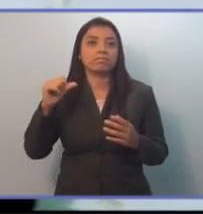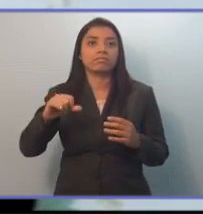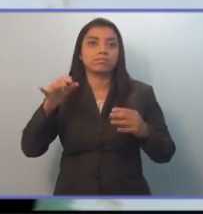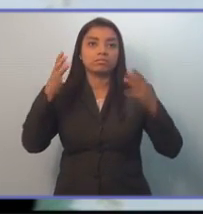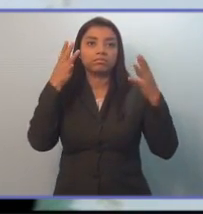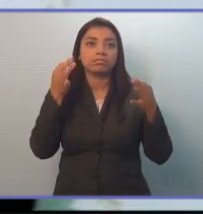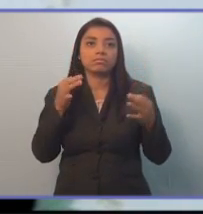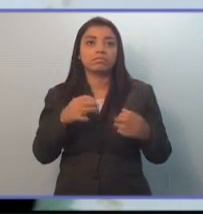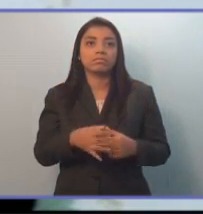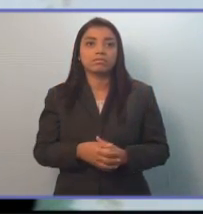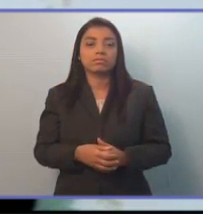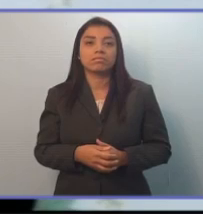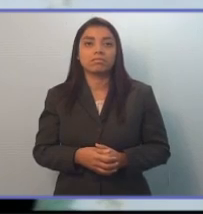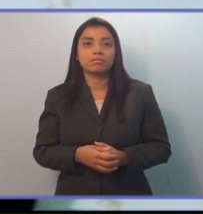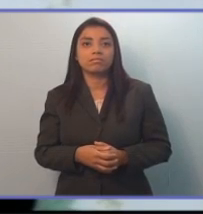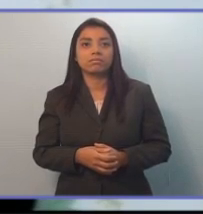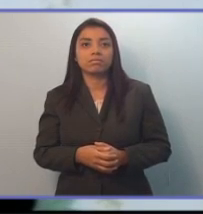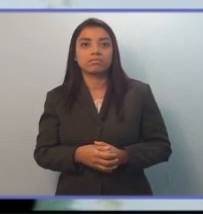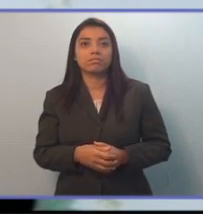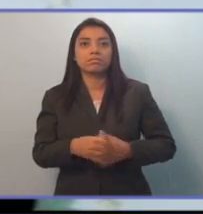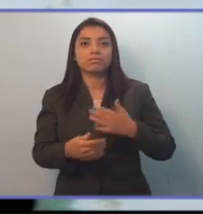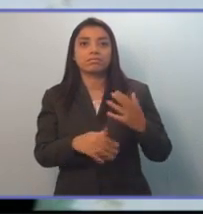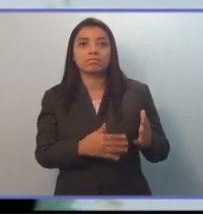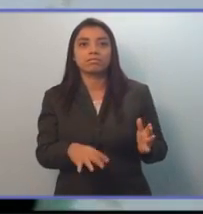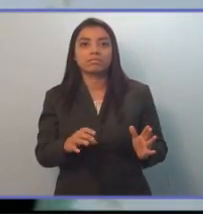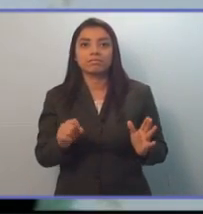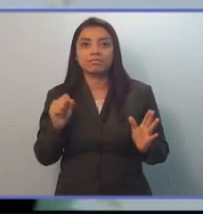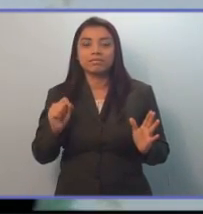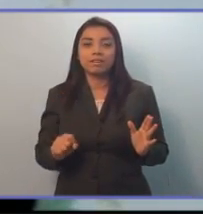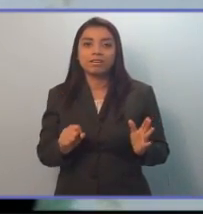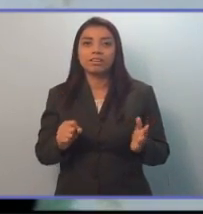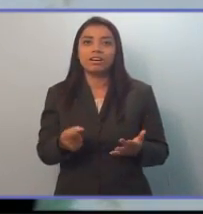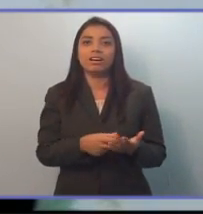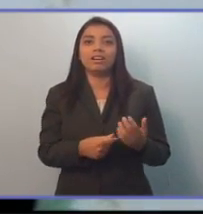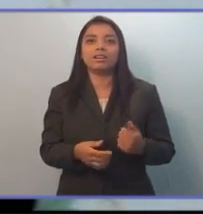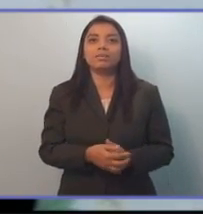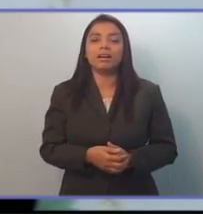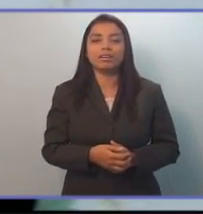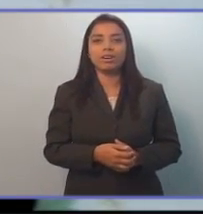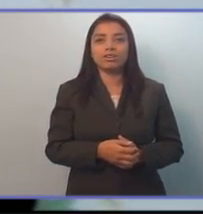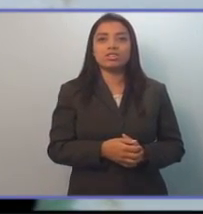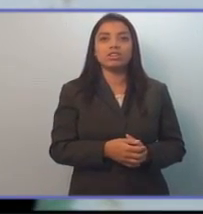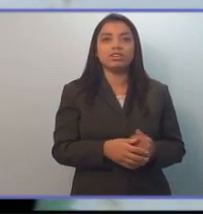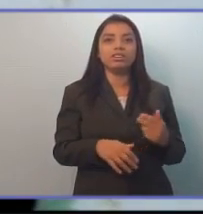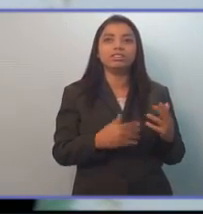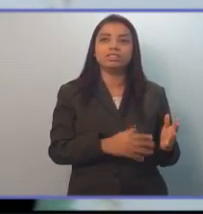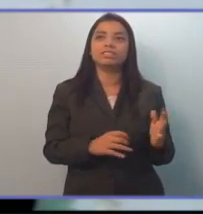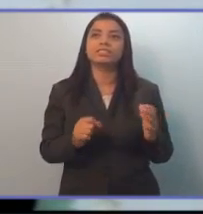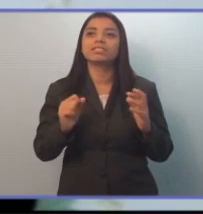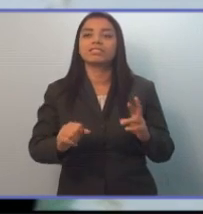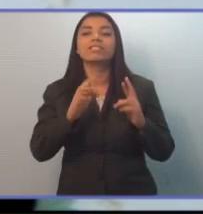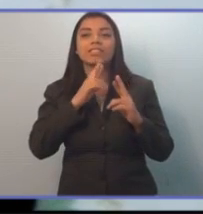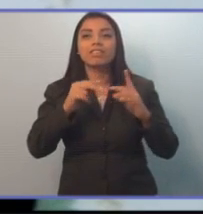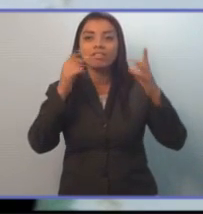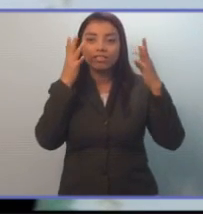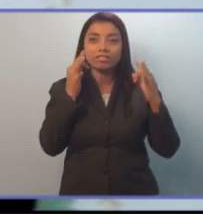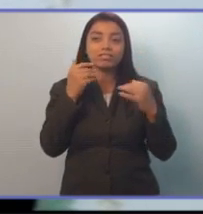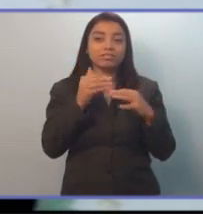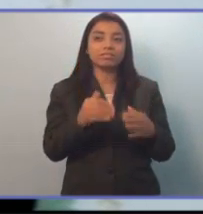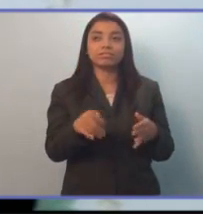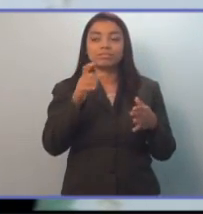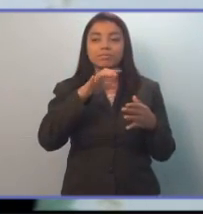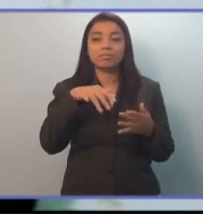malintencionadas, porque eso afecta el derecho a la dignidad, al honor que tiene todo funcionario